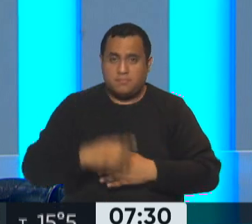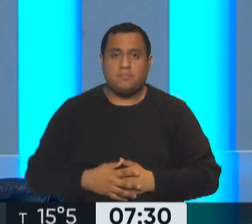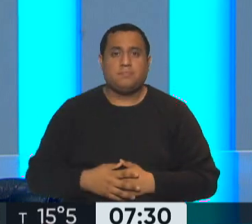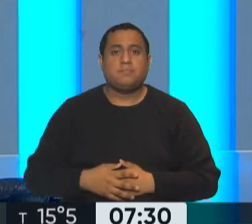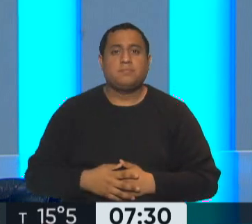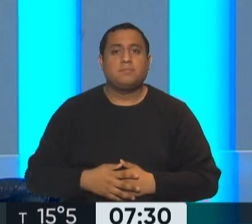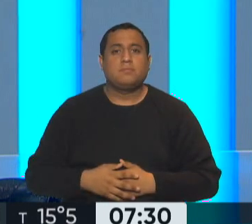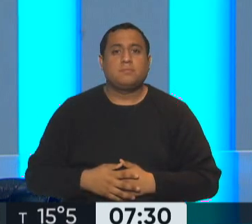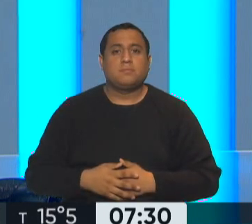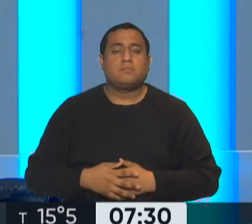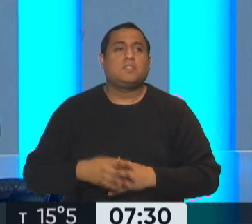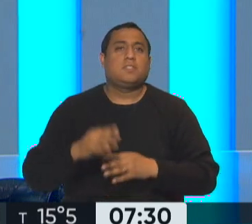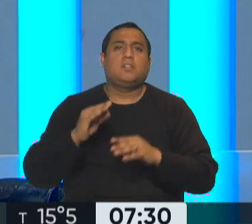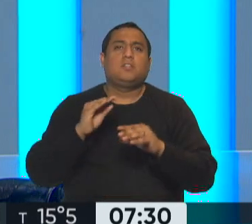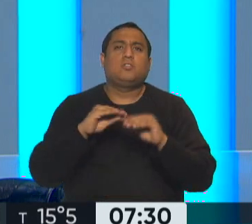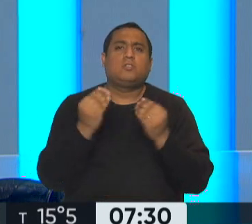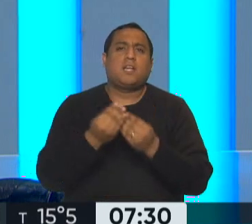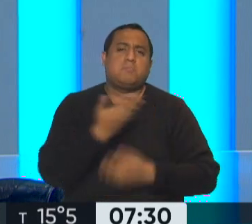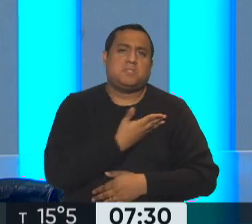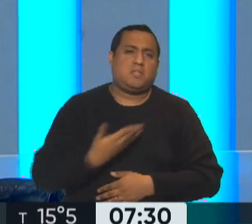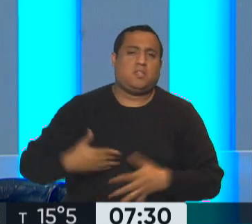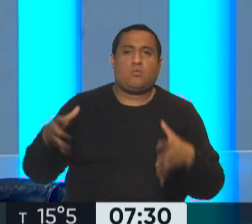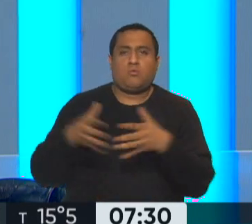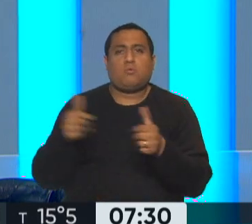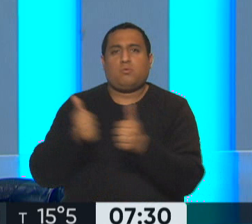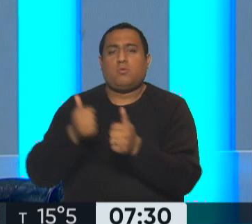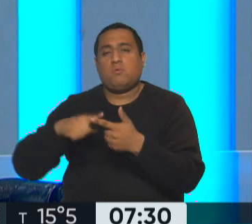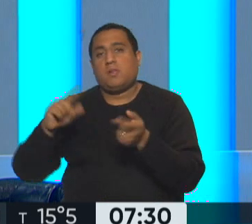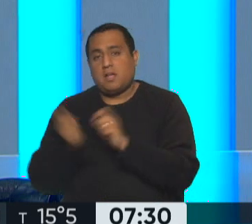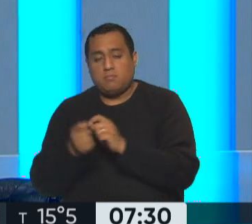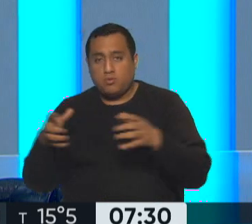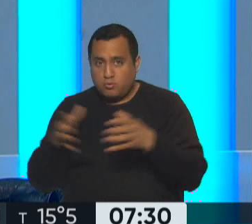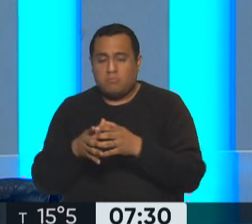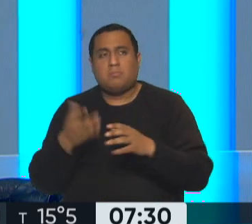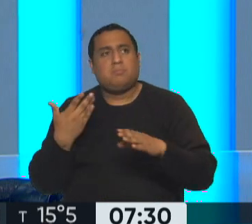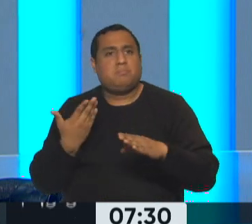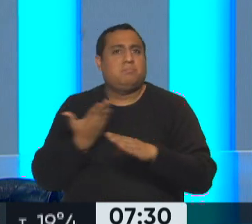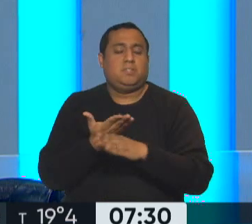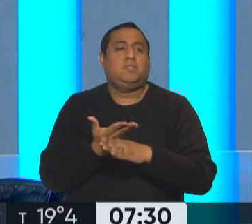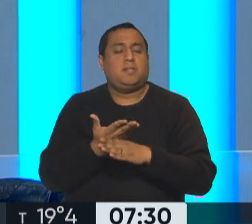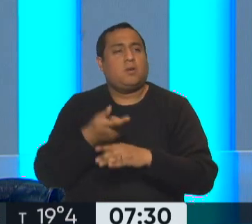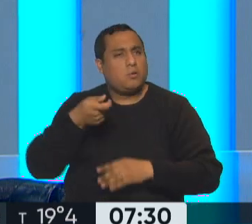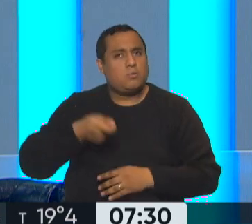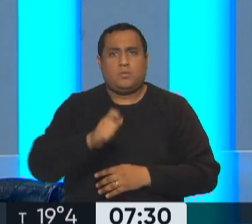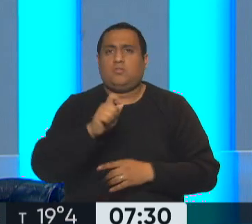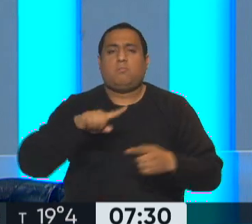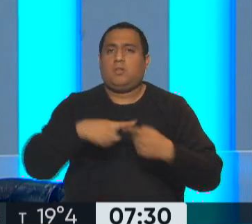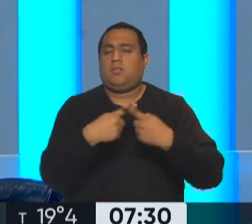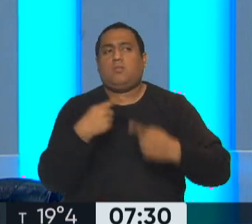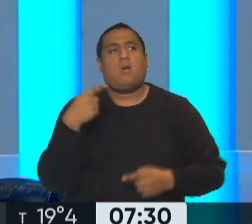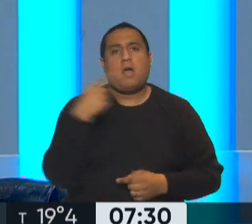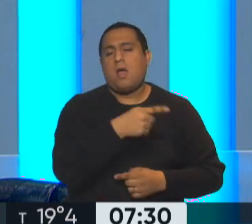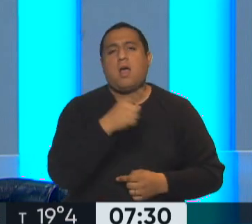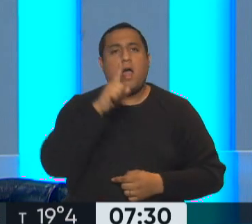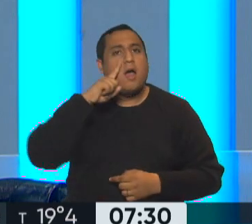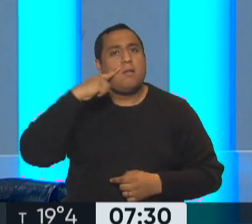totalidad de los presidentes del interbloque de juntos por el cambio solicitando en la jornada de ayer del juicio político al presidente alberto